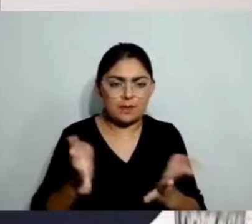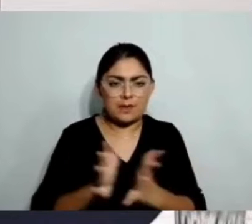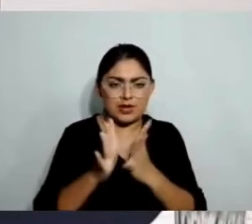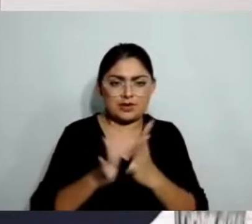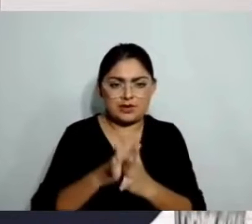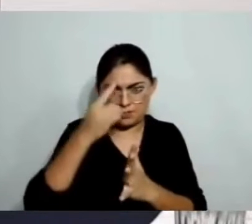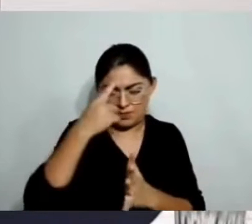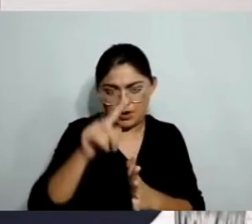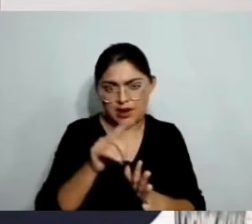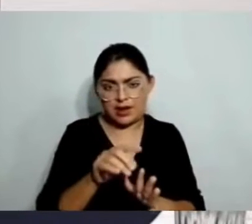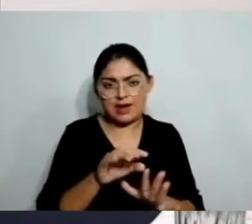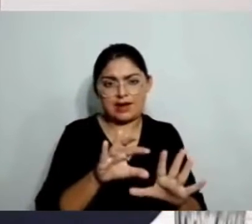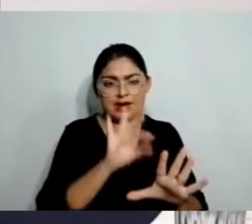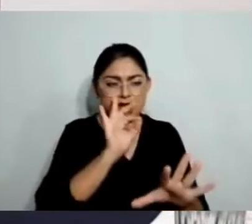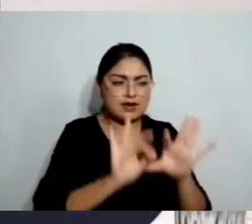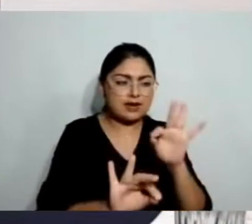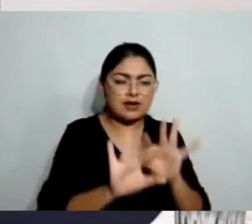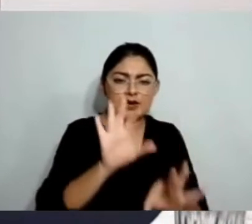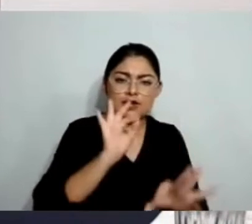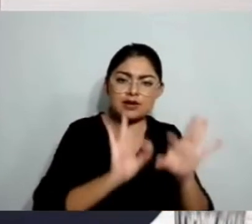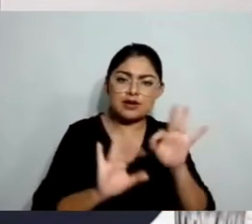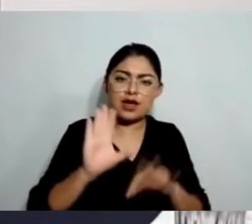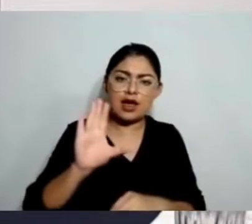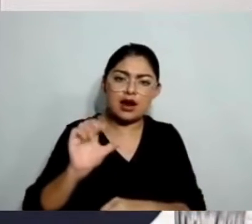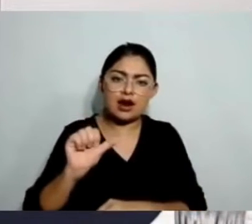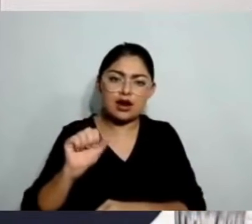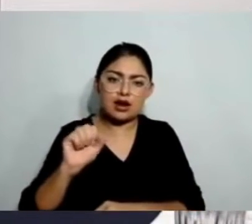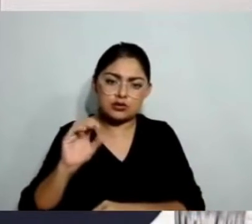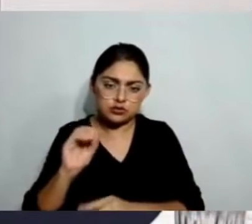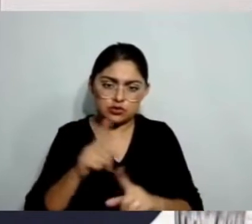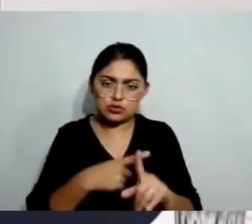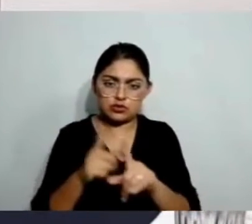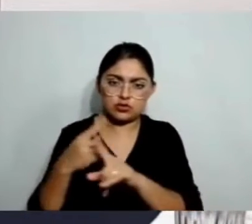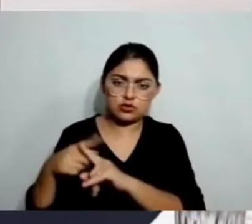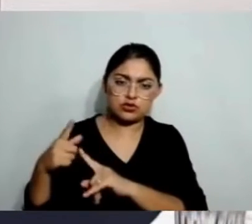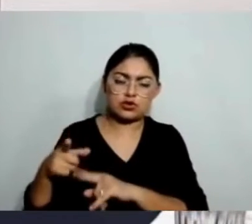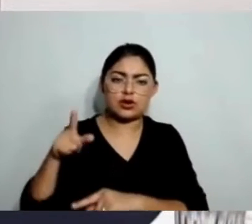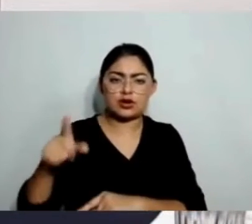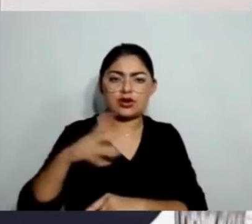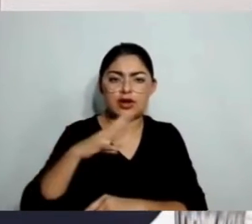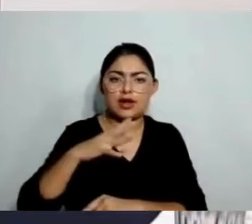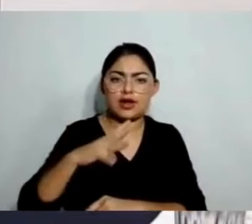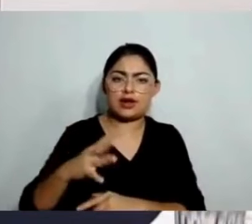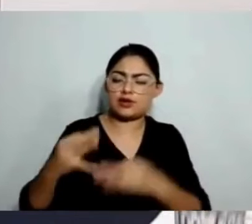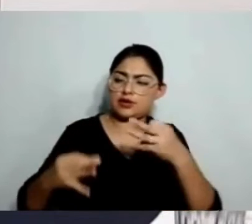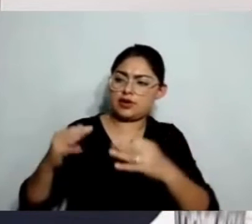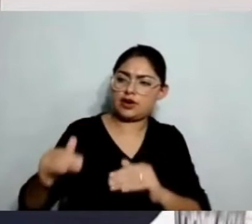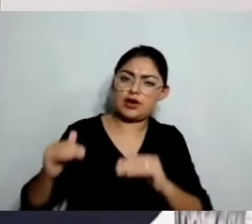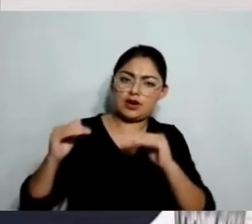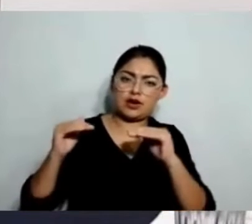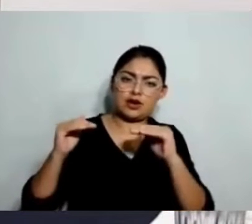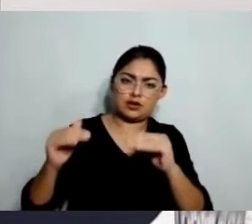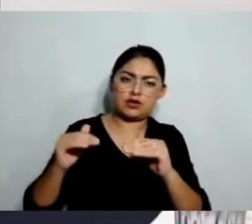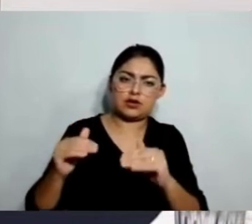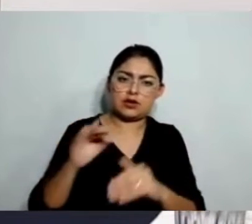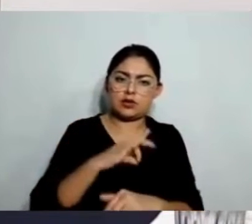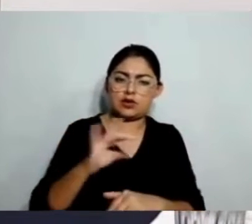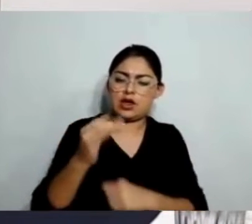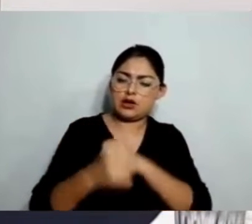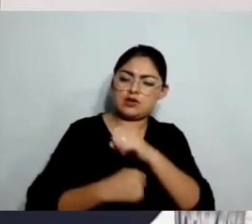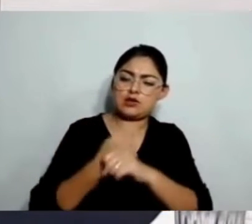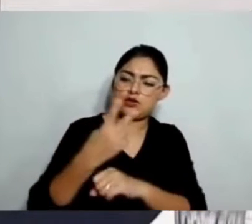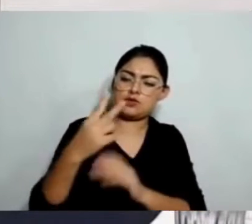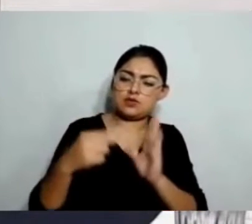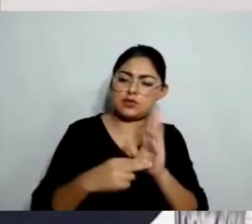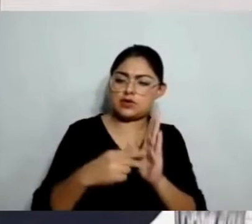amparos directos atraídos en la corte entre 2000 6 o 2007